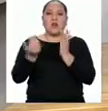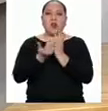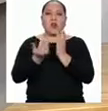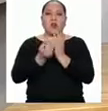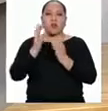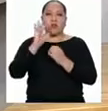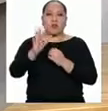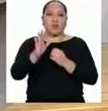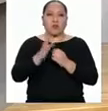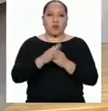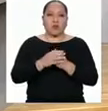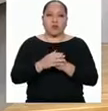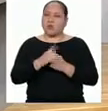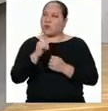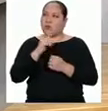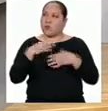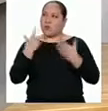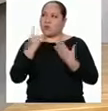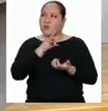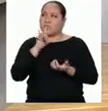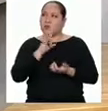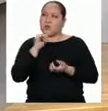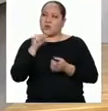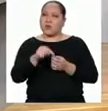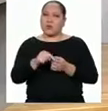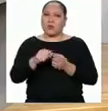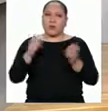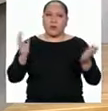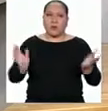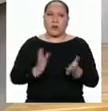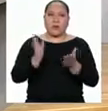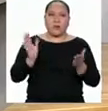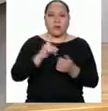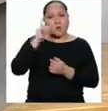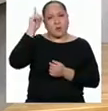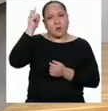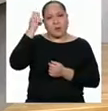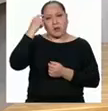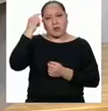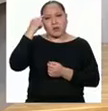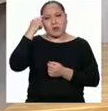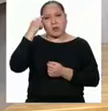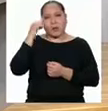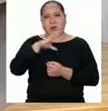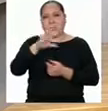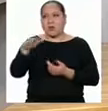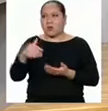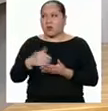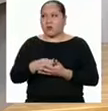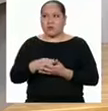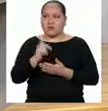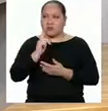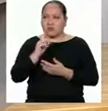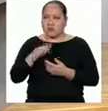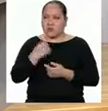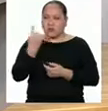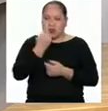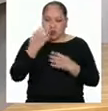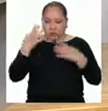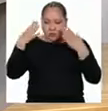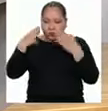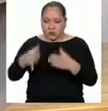prima. ¿No podríamos usar nuestro estudio para promover una política pública? Porque solo nos estamos enfocando